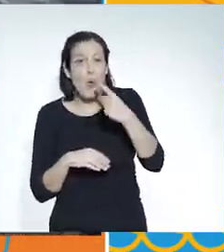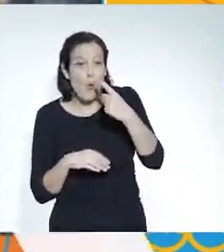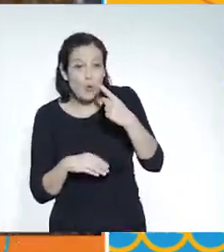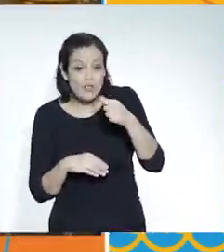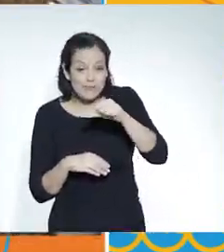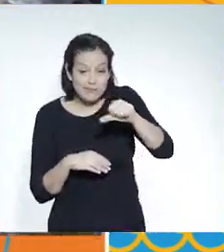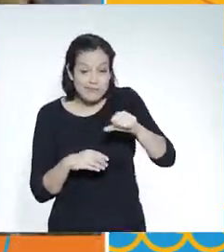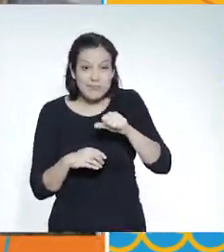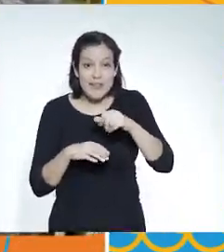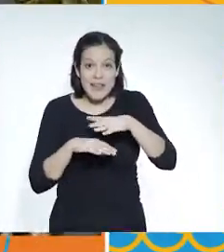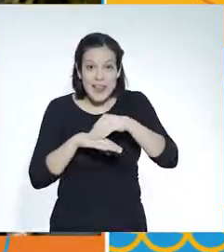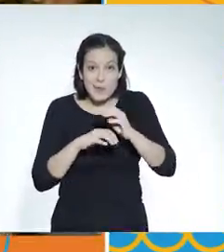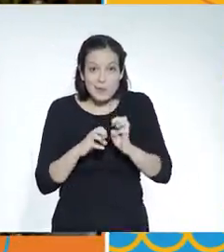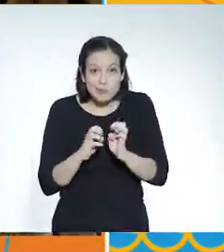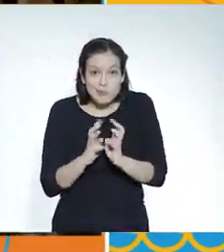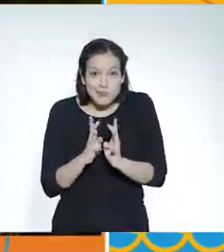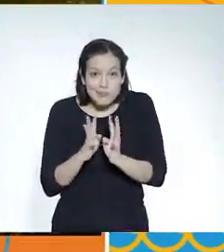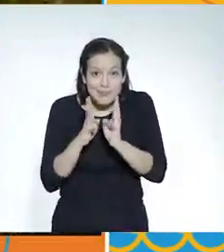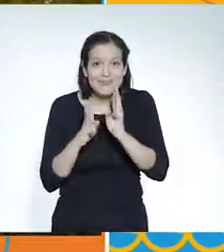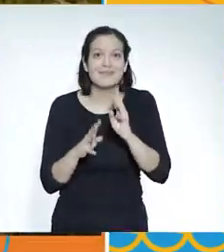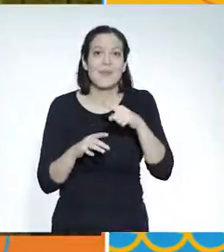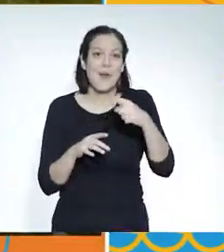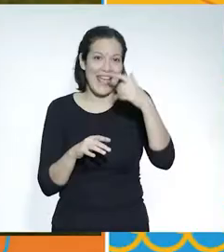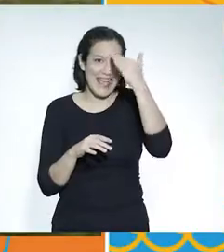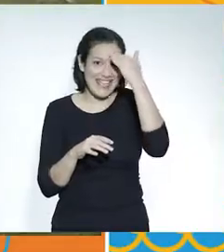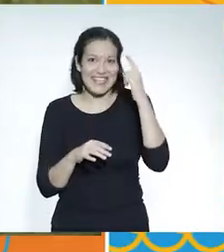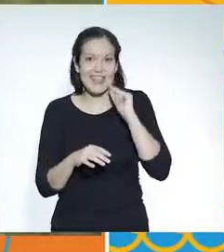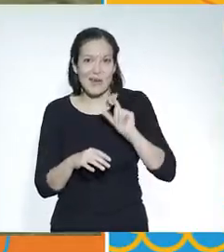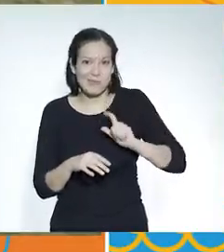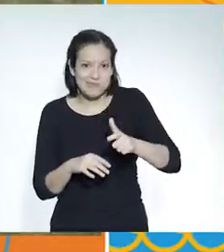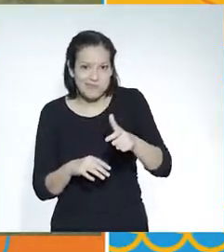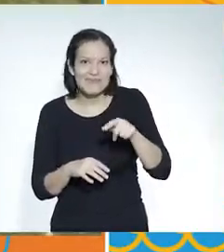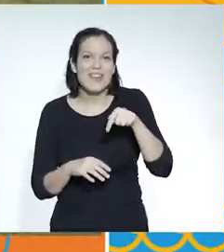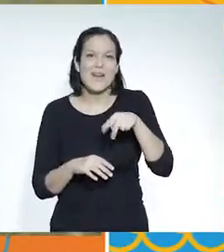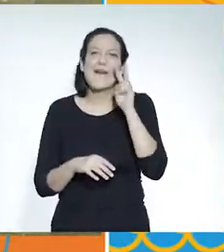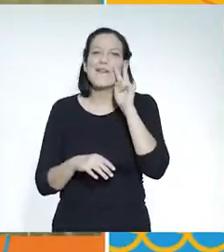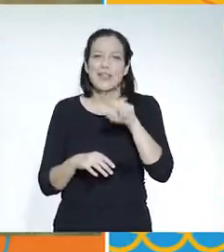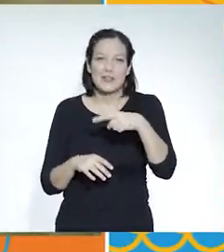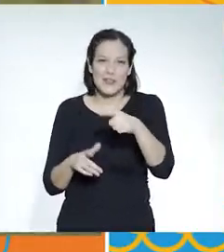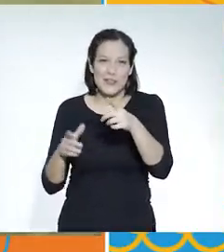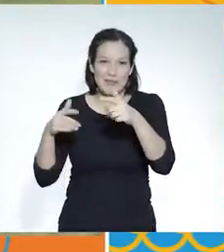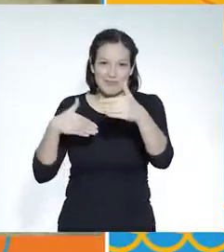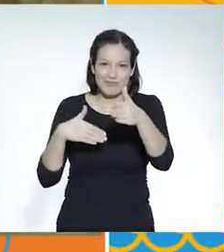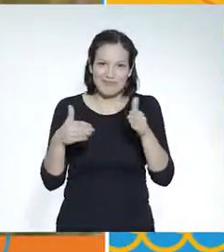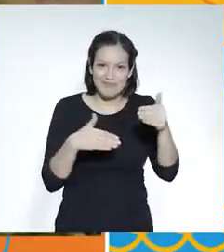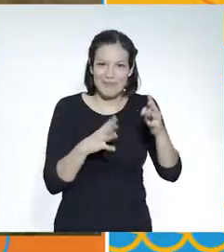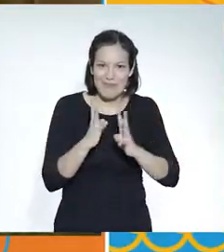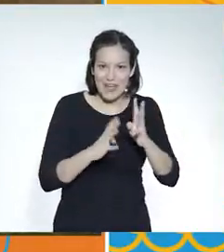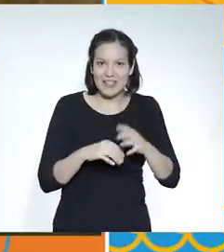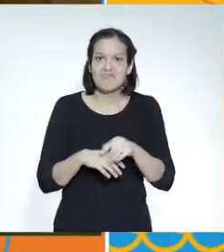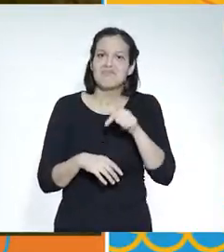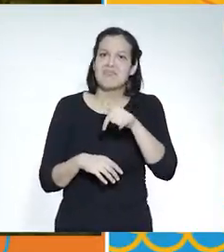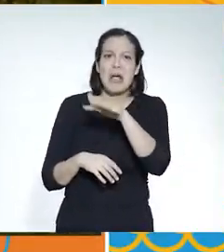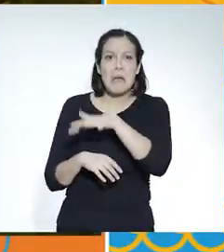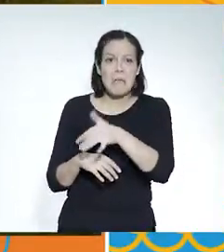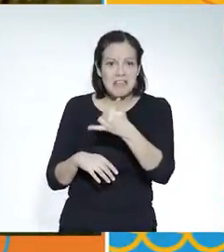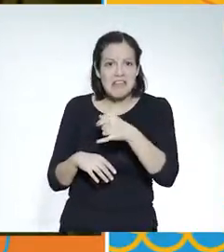vez hasta que germine y luego cada 15 días. Y ahora vamos a ver el resto de las plantineras. Bueno, este es un espacio que tiene una